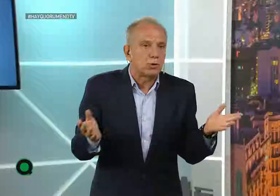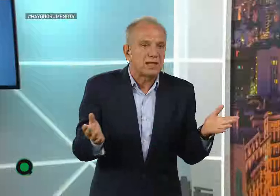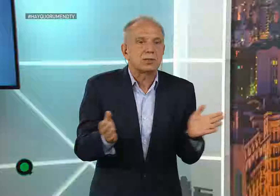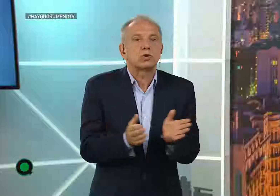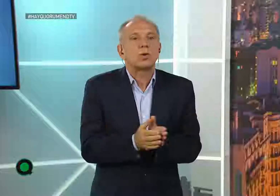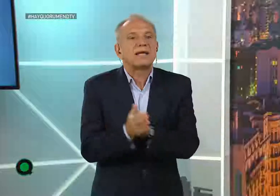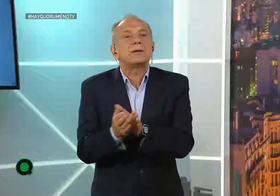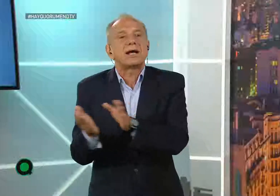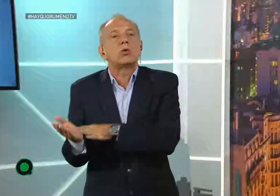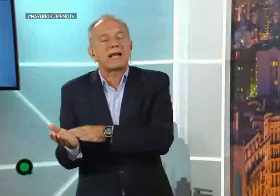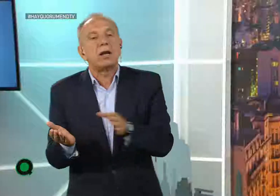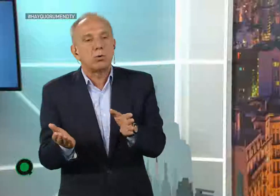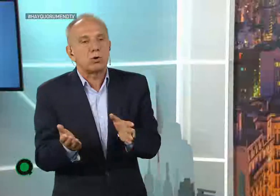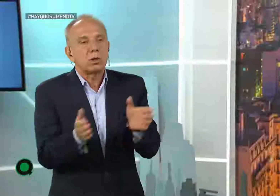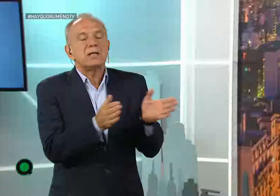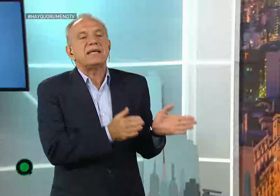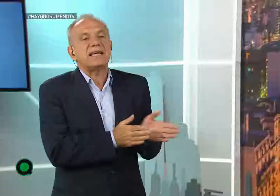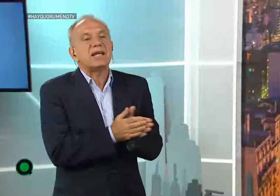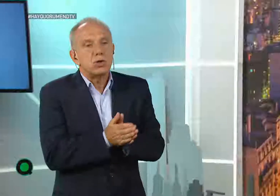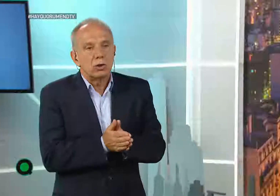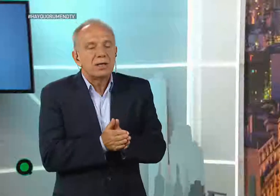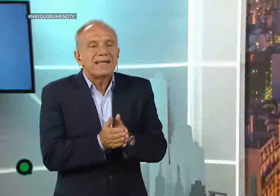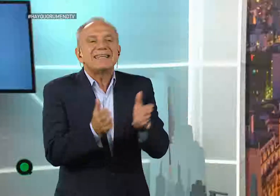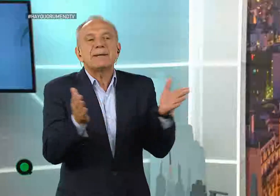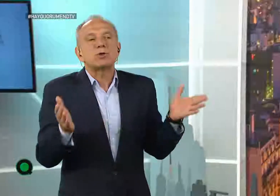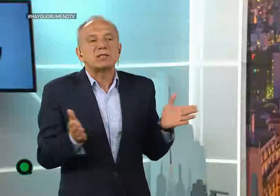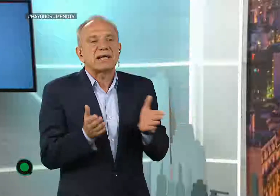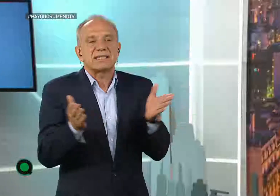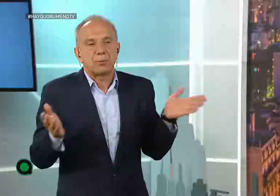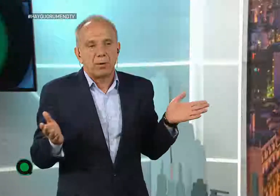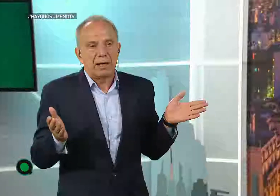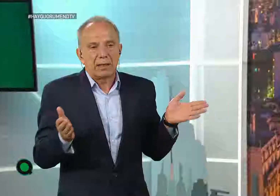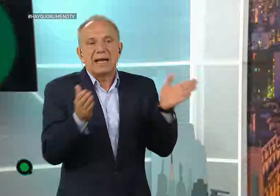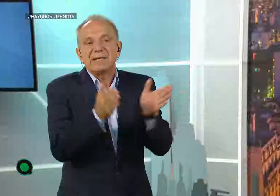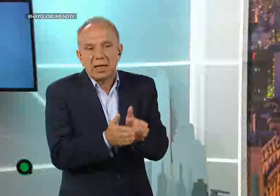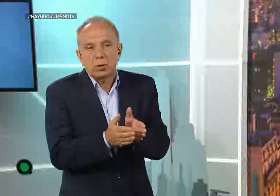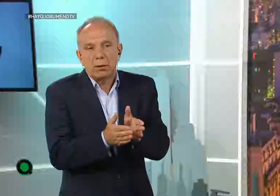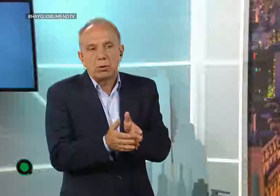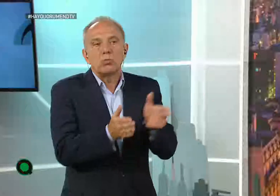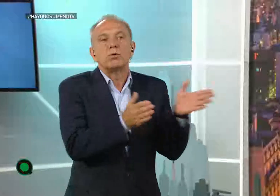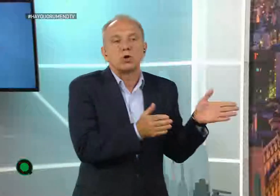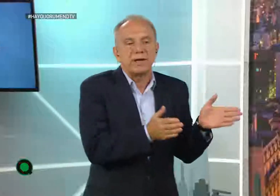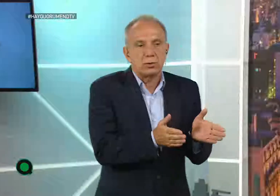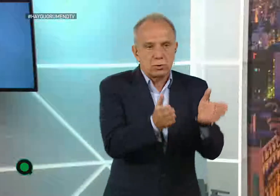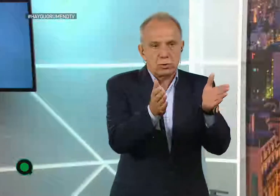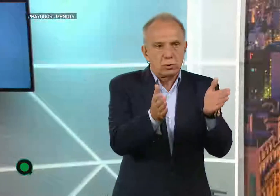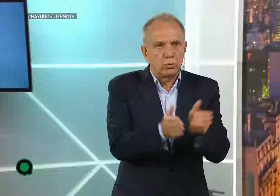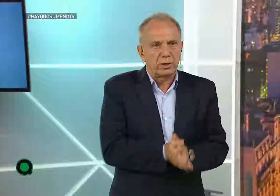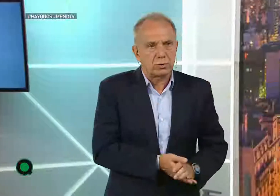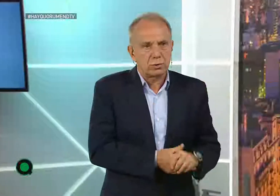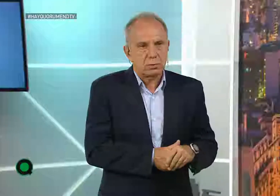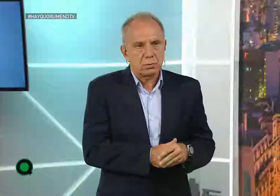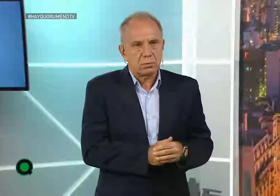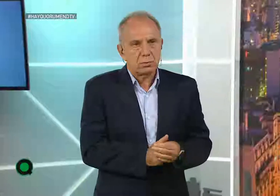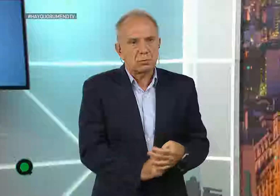los últimos días en torno a quiénes van a cobrar el bono y quiénes no. ¿De qué porcentaje se puede hablar? ¿La mitad cobra el bono, un poco menos?